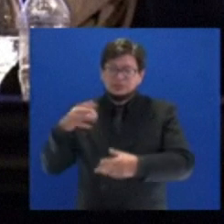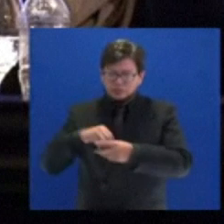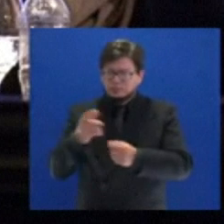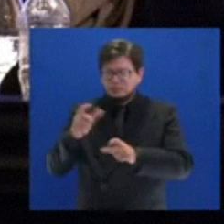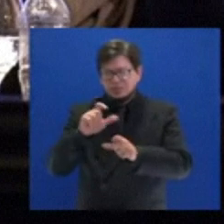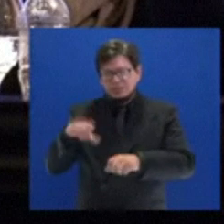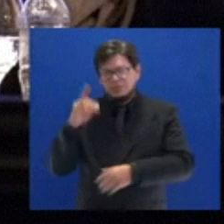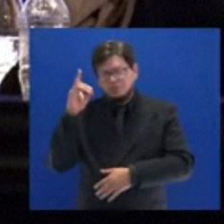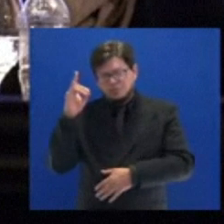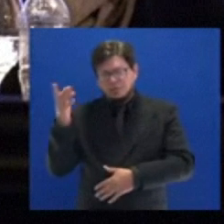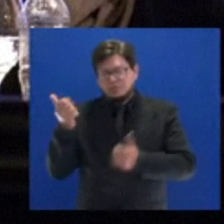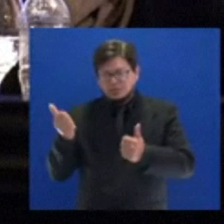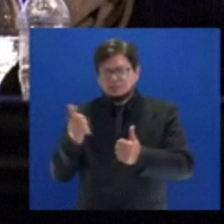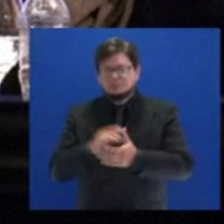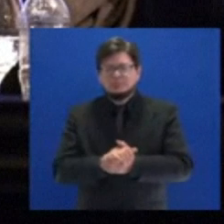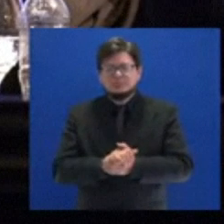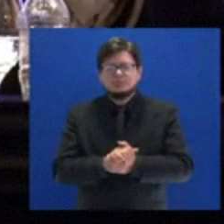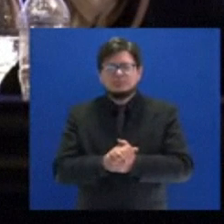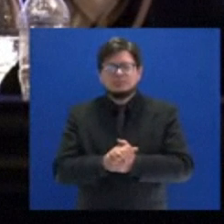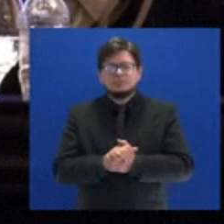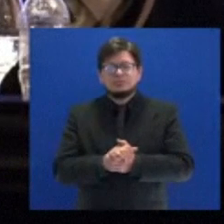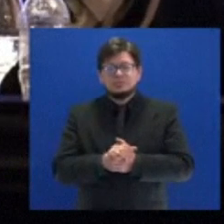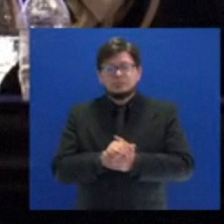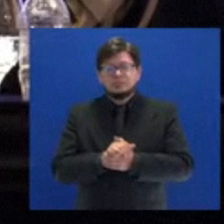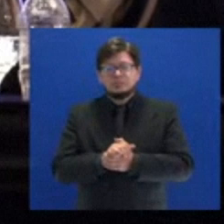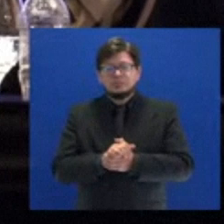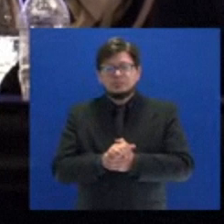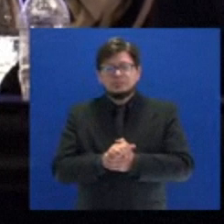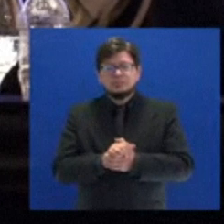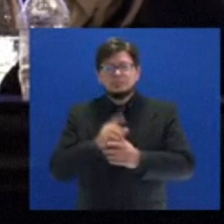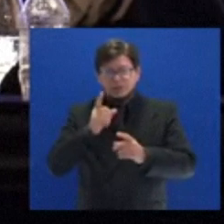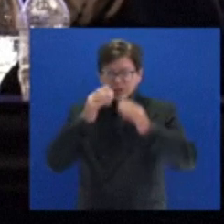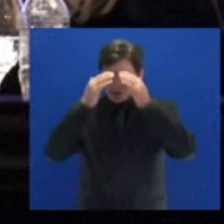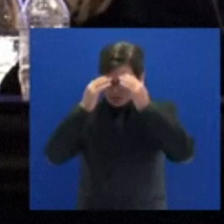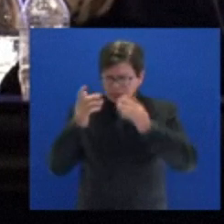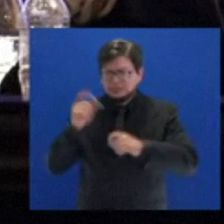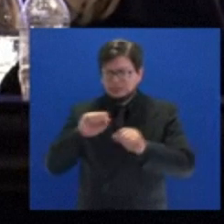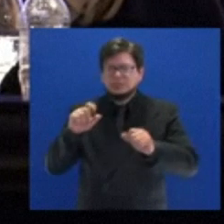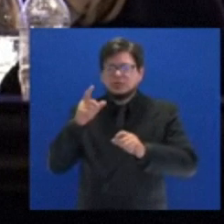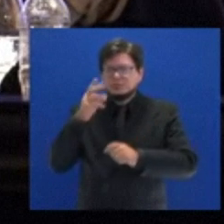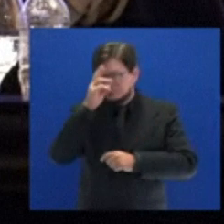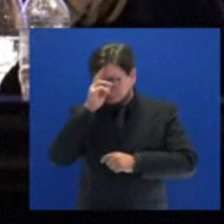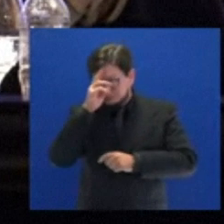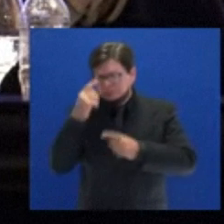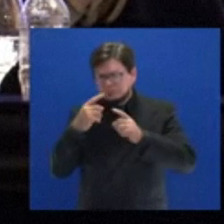hubo consenso entre los países ante el pedido de Volodymyr Zelensky, quien había solicitado hablar a distancia. Por este